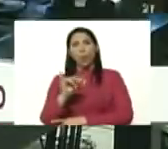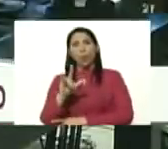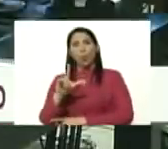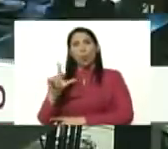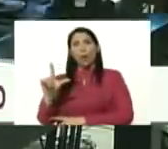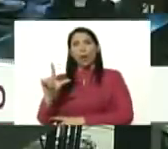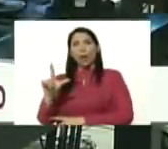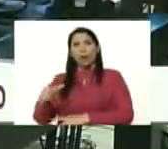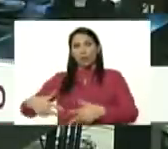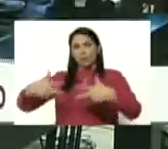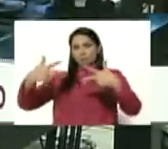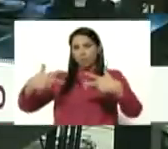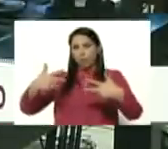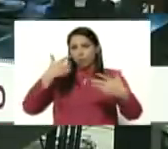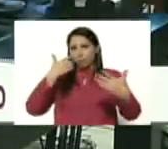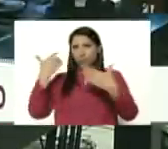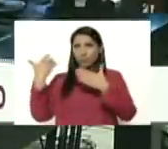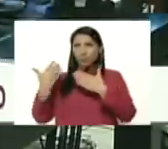En la videoconferencia.